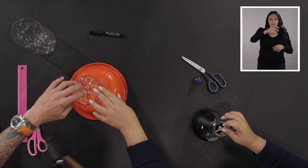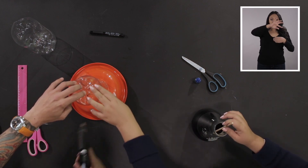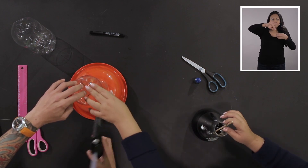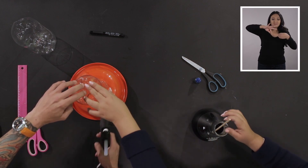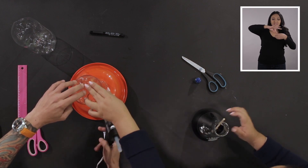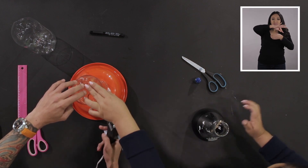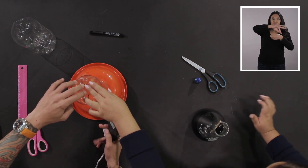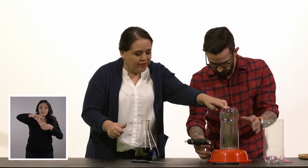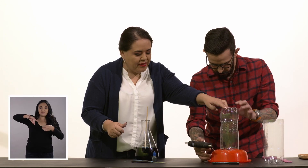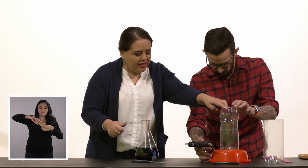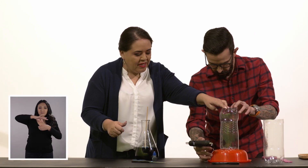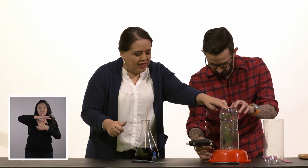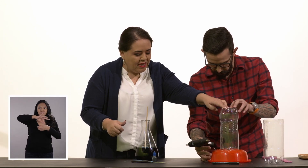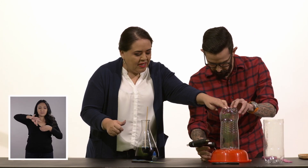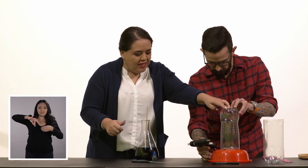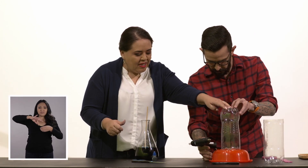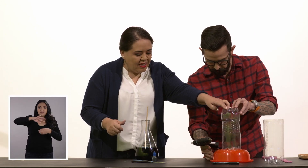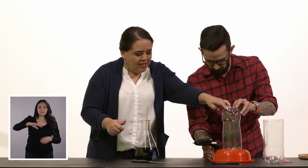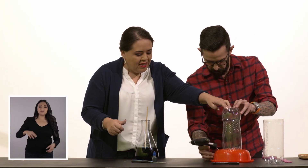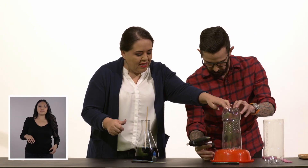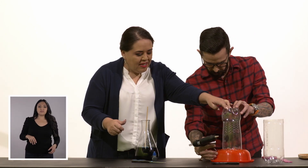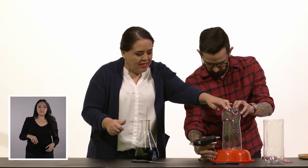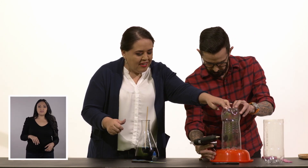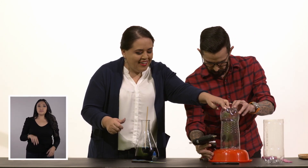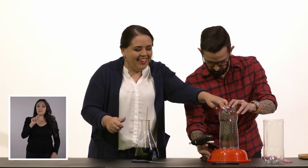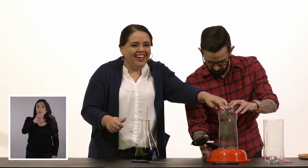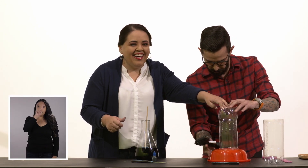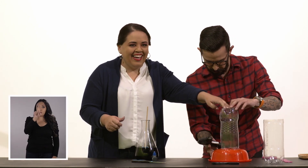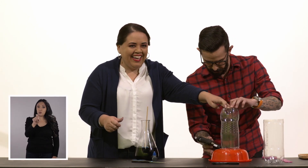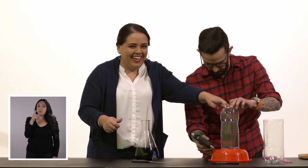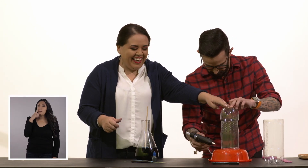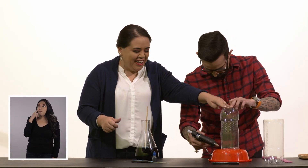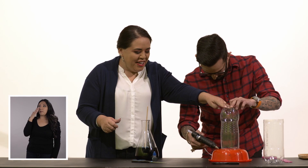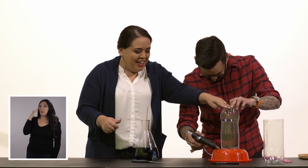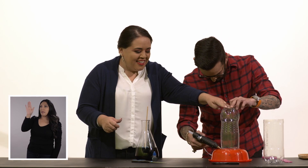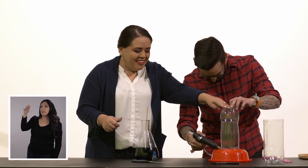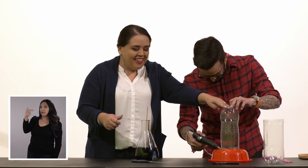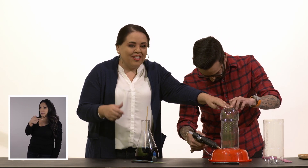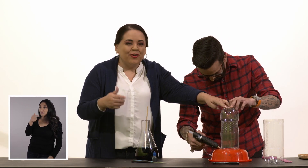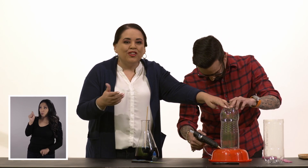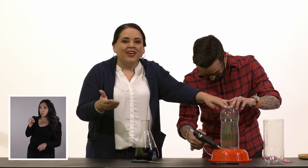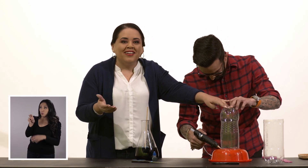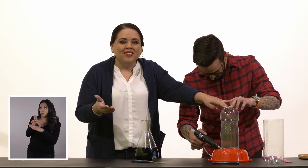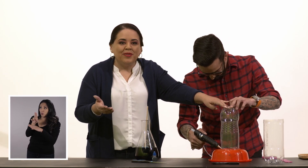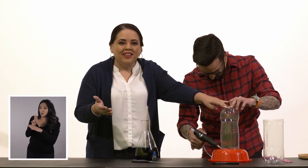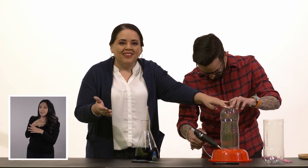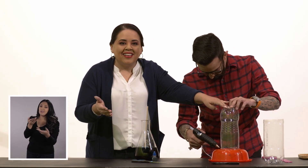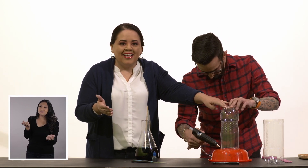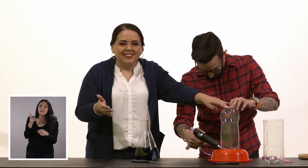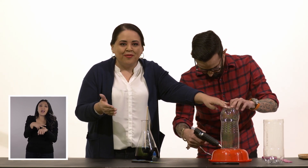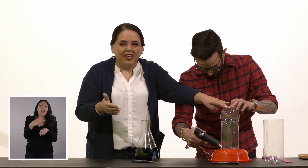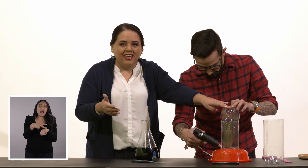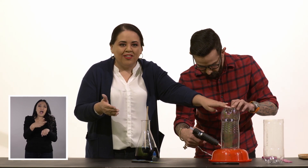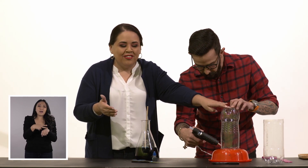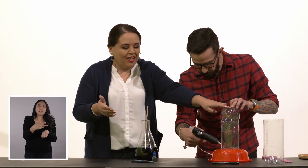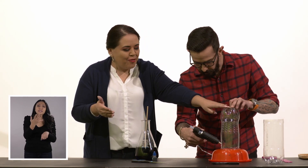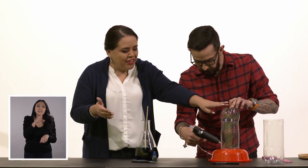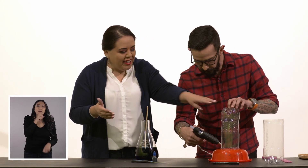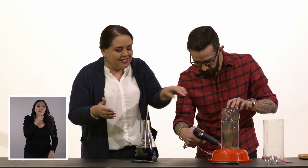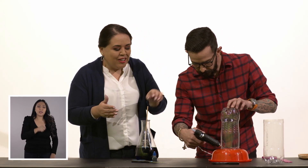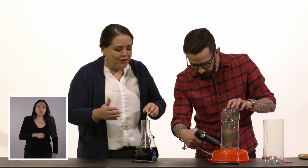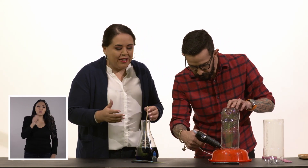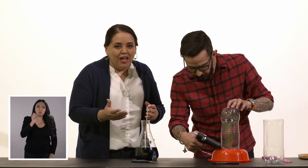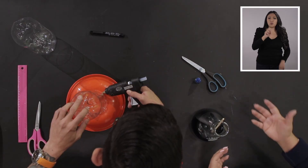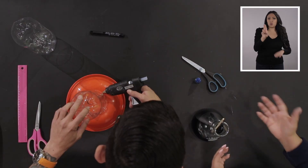un poquito más de silicona. Y antes de utilizar las lavacaras, pregunten en casa si las pueden utilizar. Sí, de pronto hay recipientes que ya están viejitos y